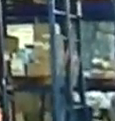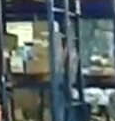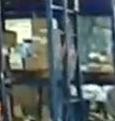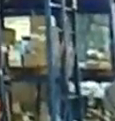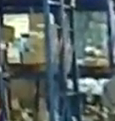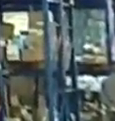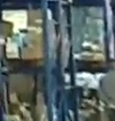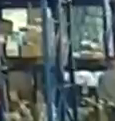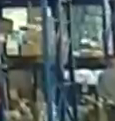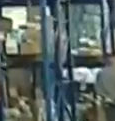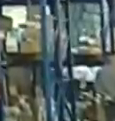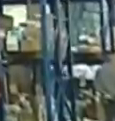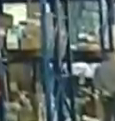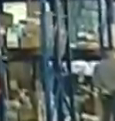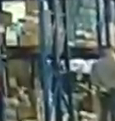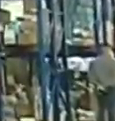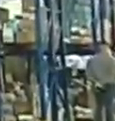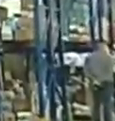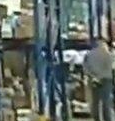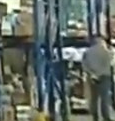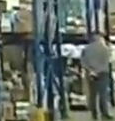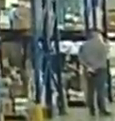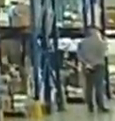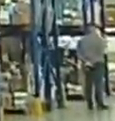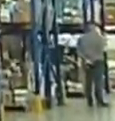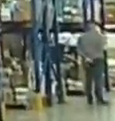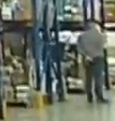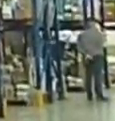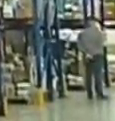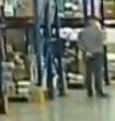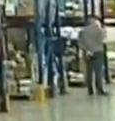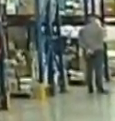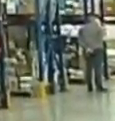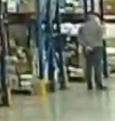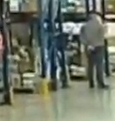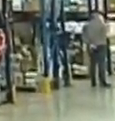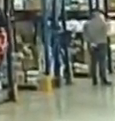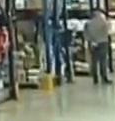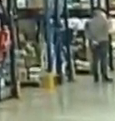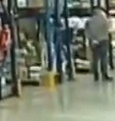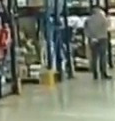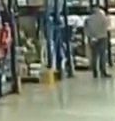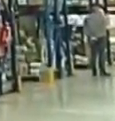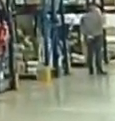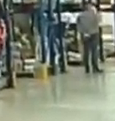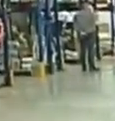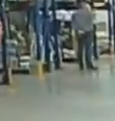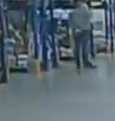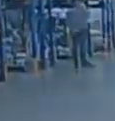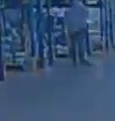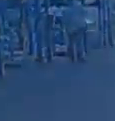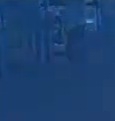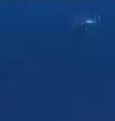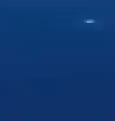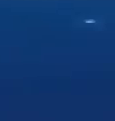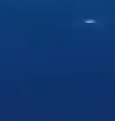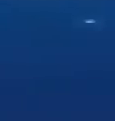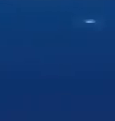de la economía, porque la economía este año ha dado el primer paso del